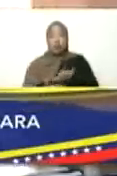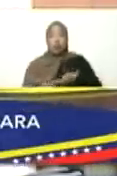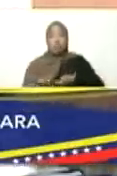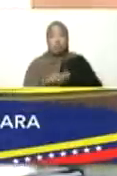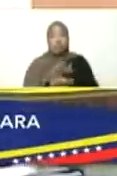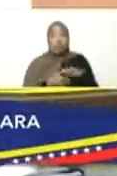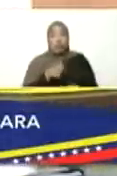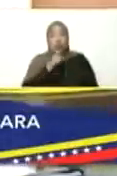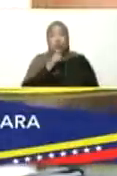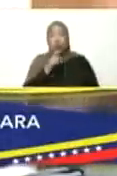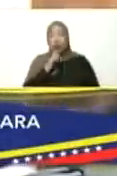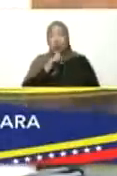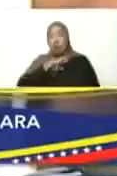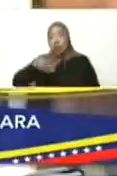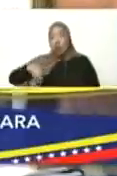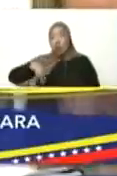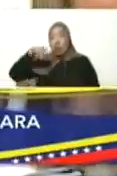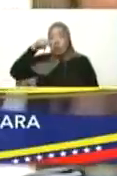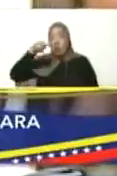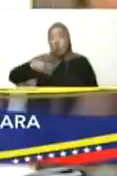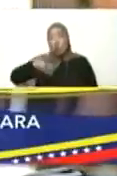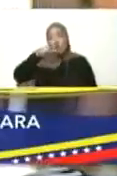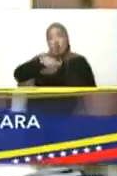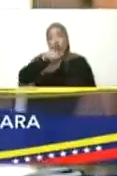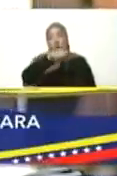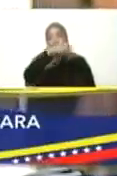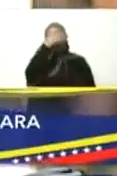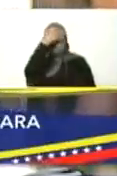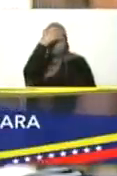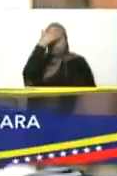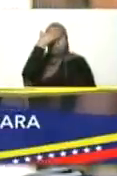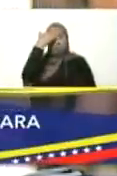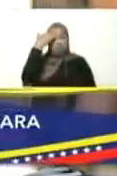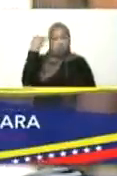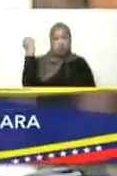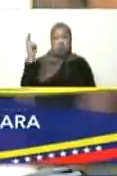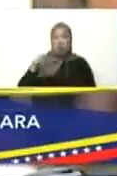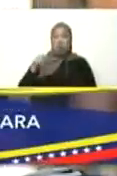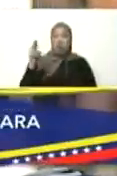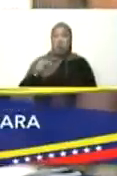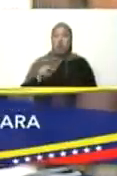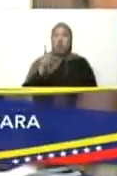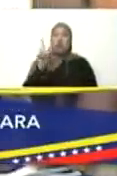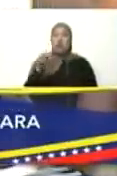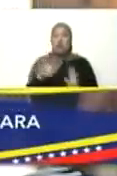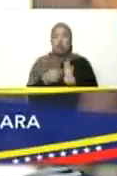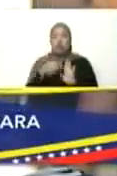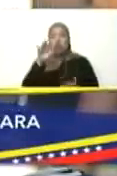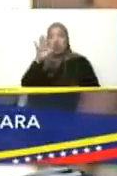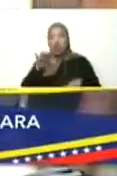las dificultades para nuestro pueblo. De eso no podemos olvidar jamás. 2015